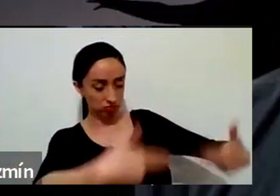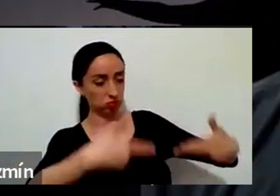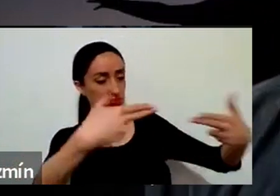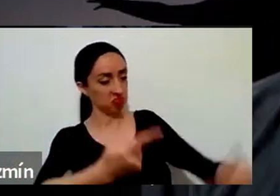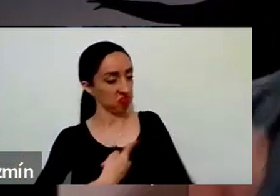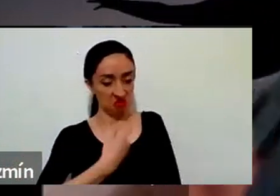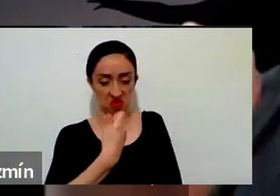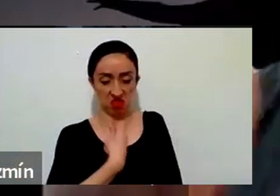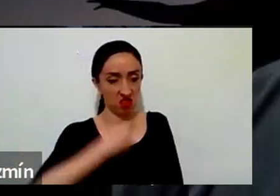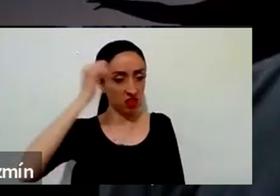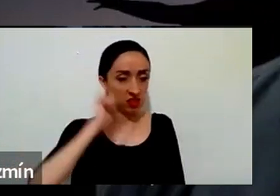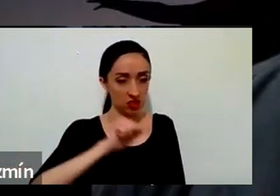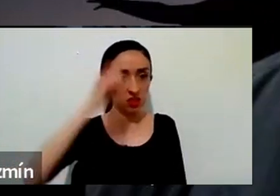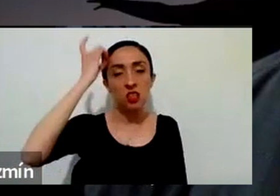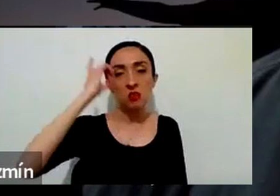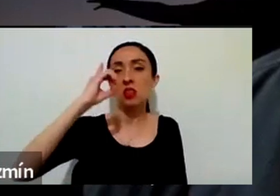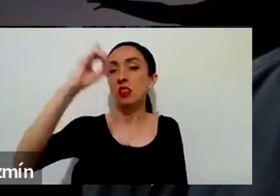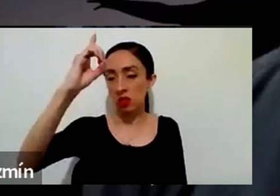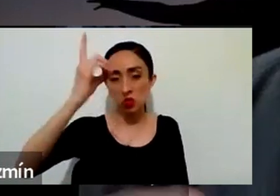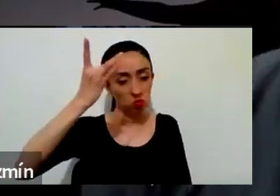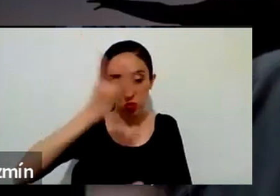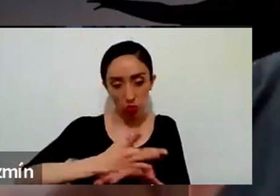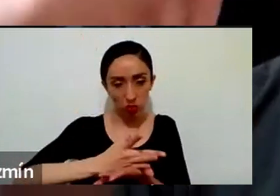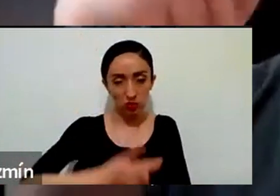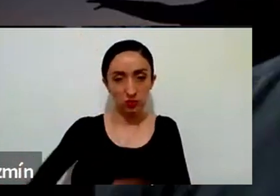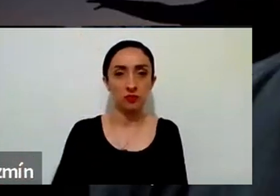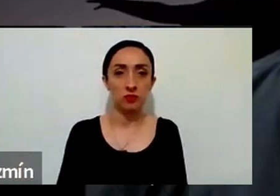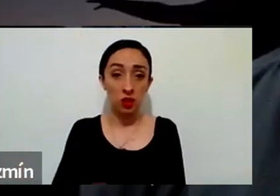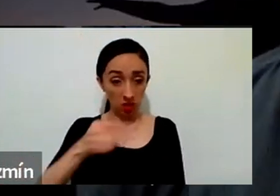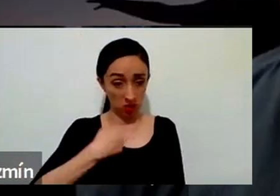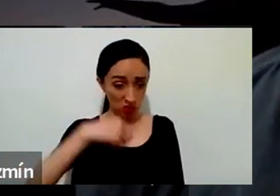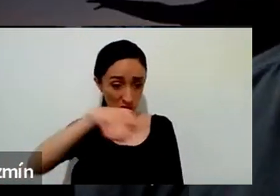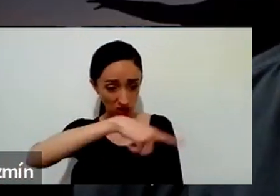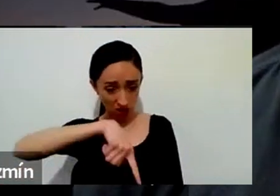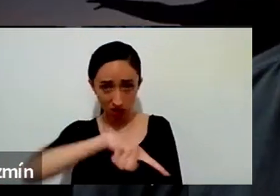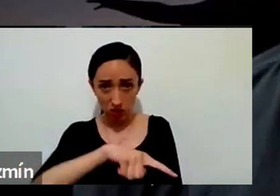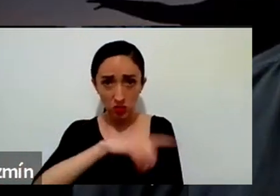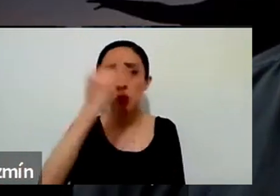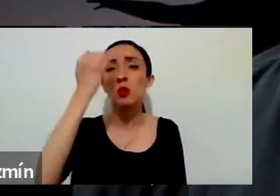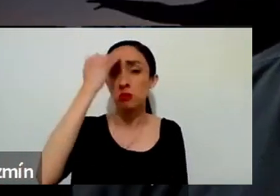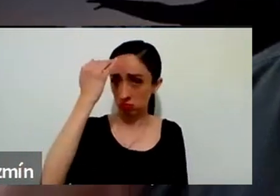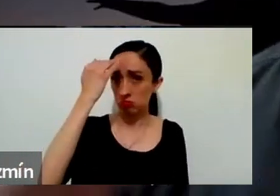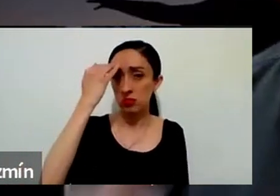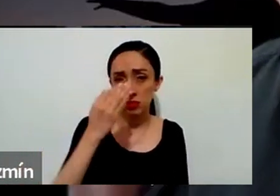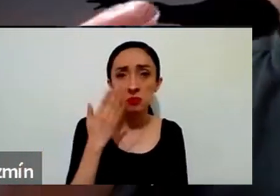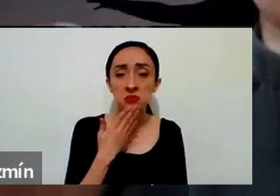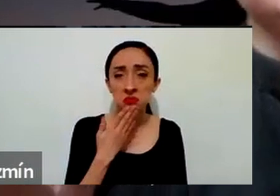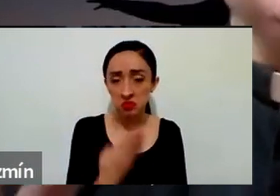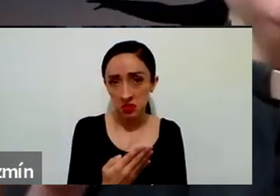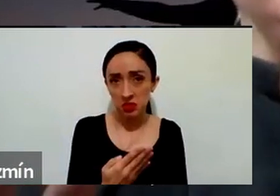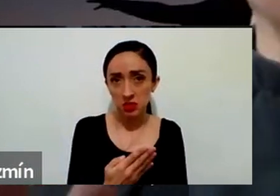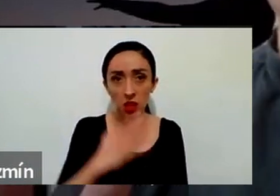en Egipto, he oído sus quejas y conozco bien sus sufrimientos. Dice Dios,